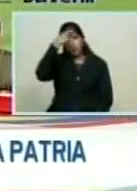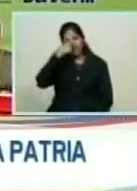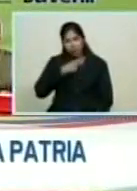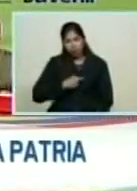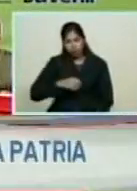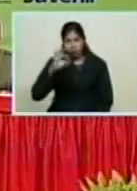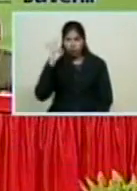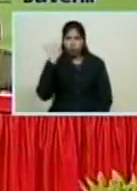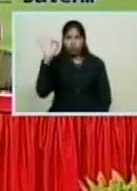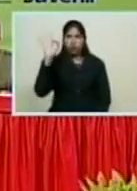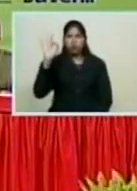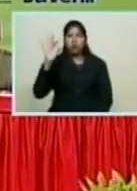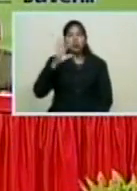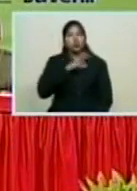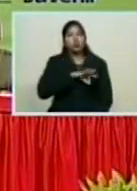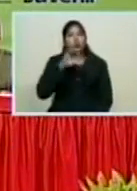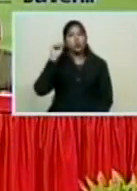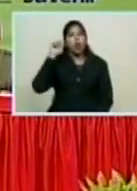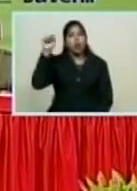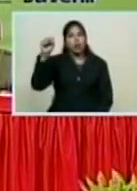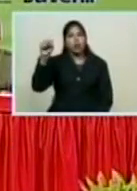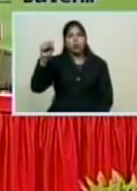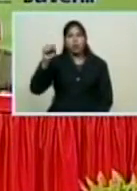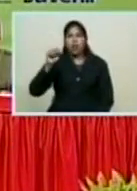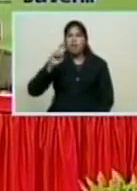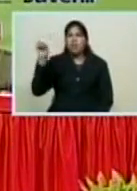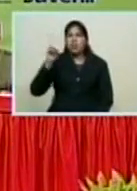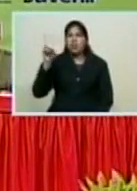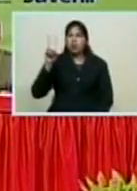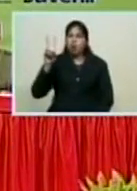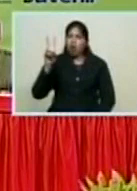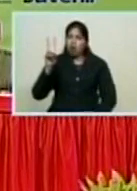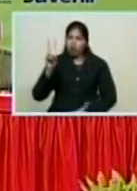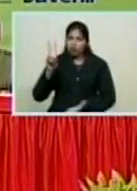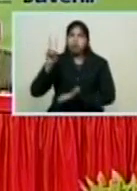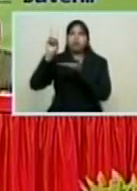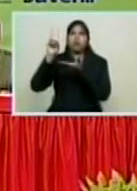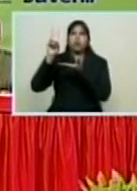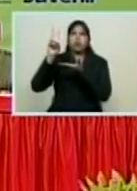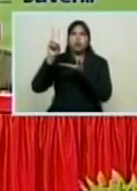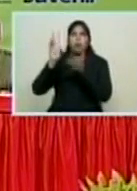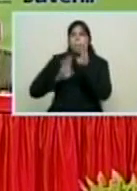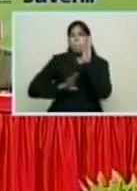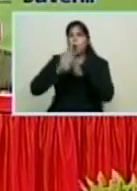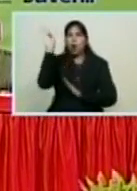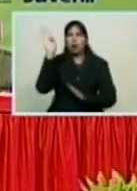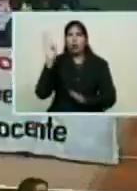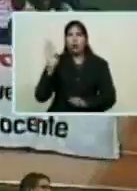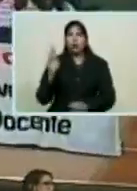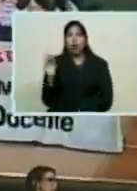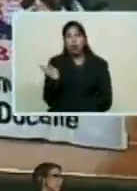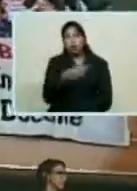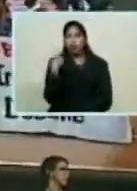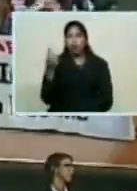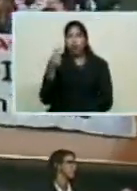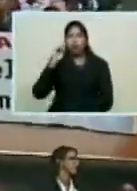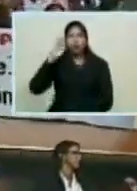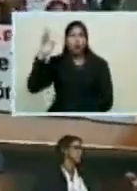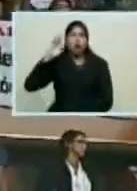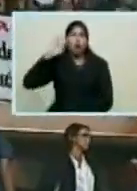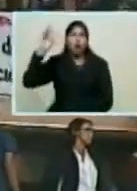la Venezuela socialista, de la Venezuela desarrollada, de la Venezuela potencia que todos nosotros